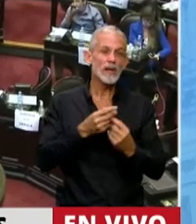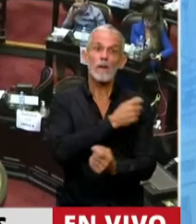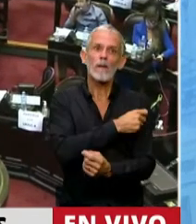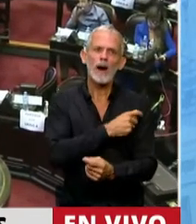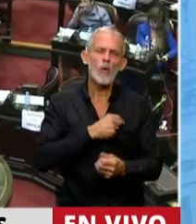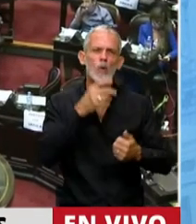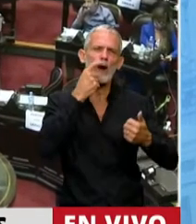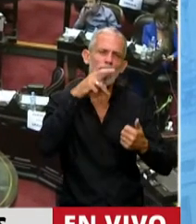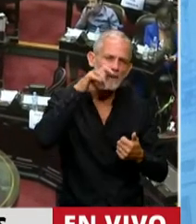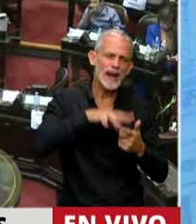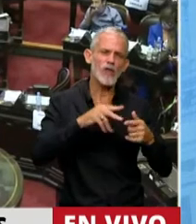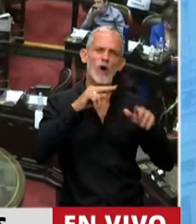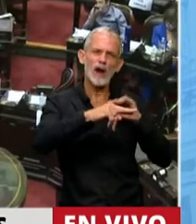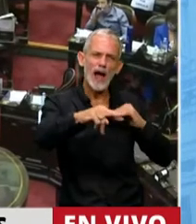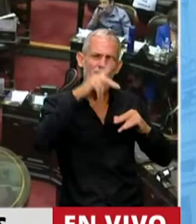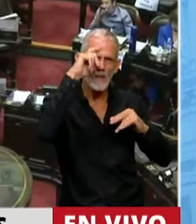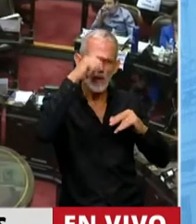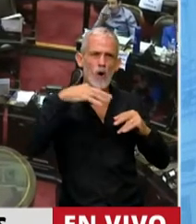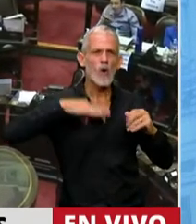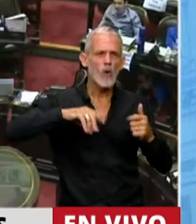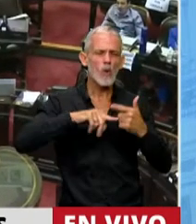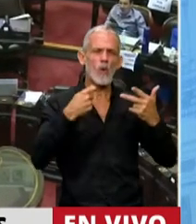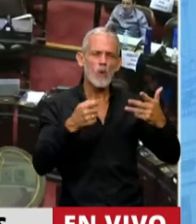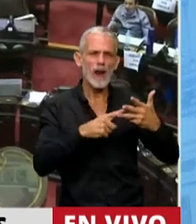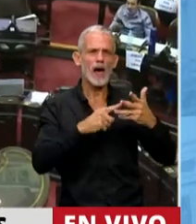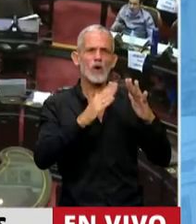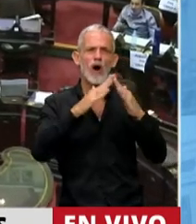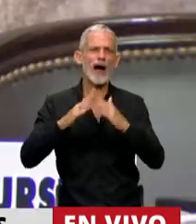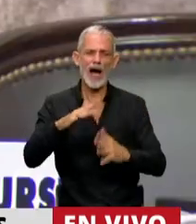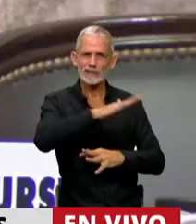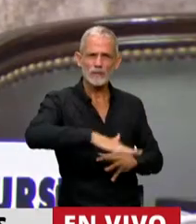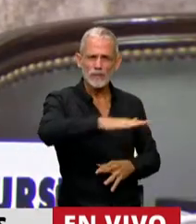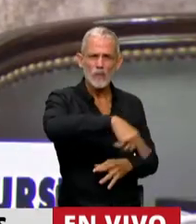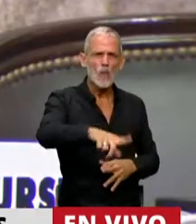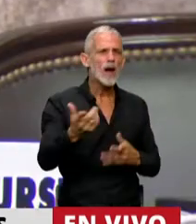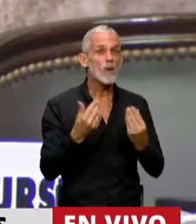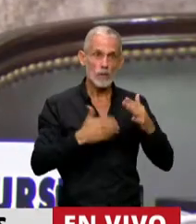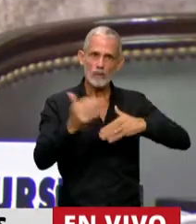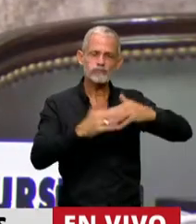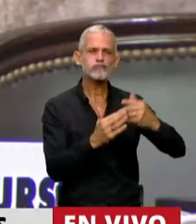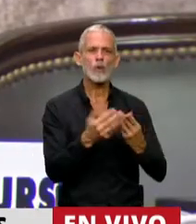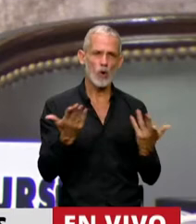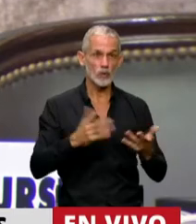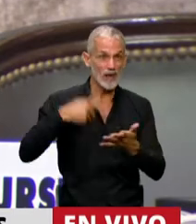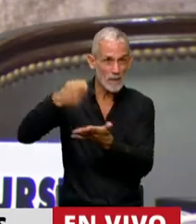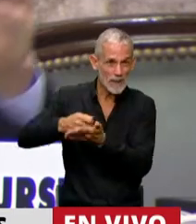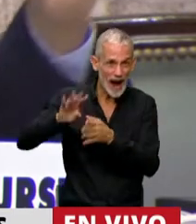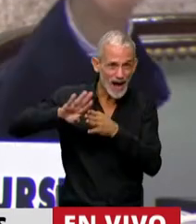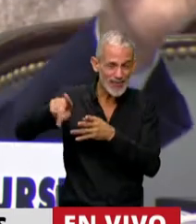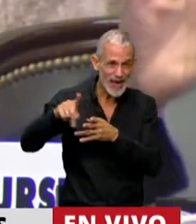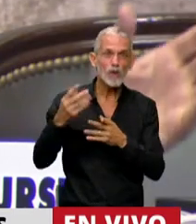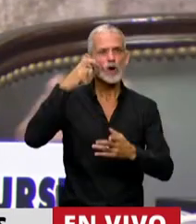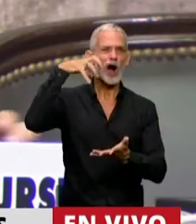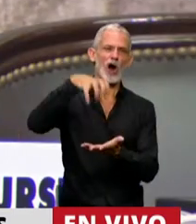vacunas, respiradores, camas, salarios, jubilaciones, viviendas populares se podrían construir. Por eso los pagos de la deuda, cuando dicen